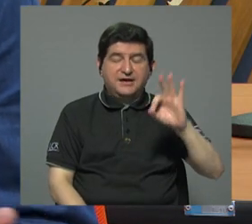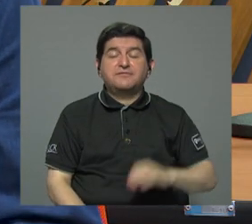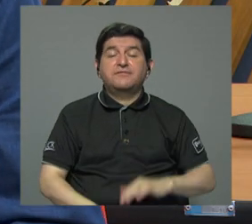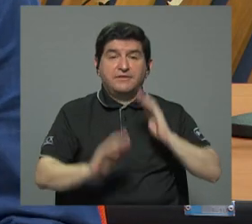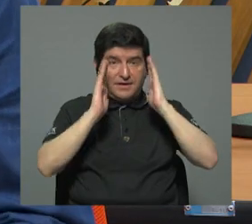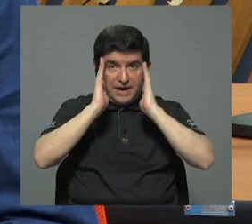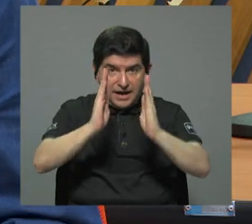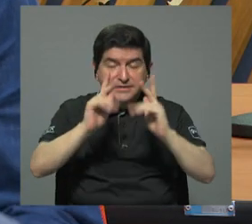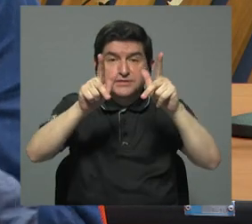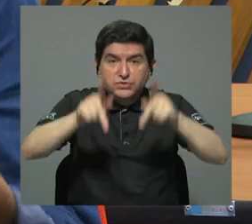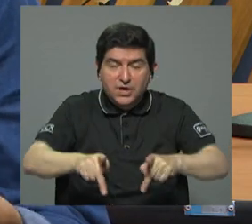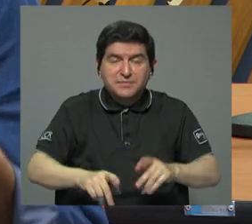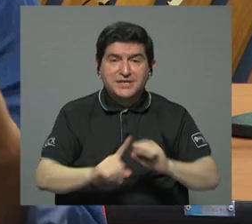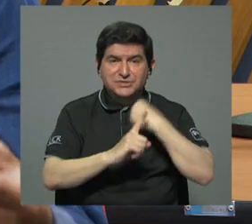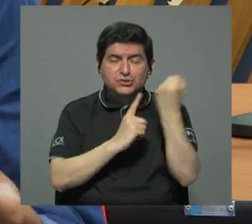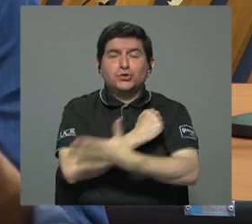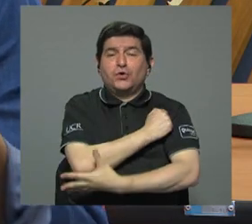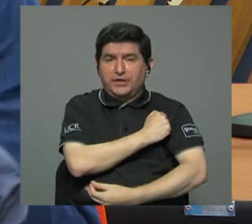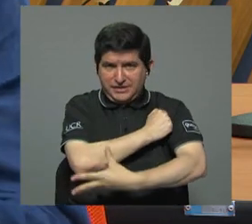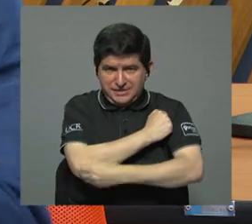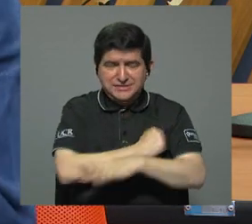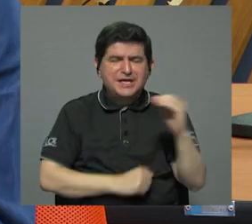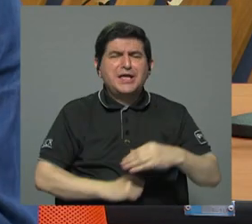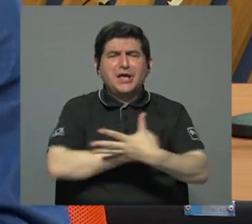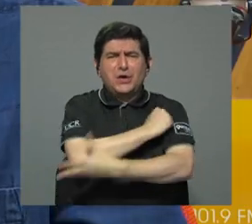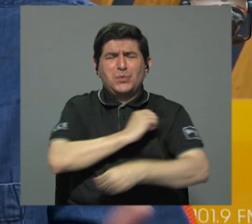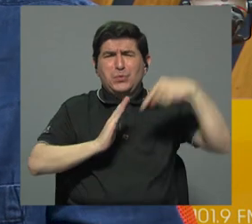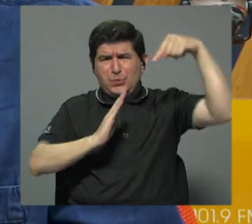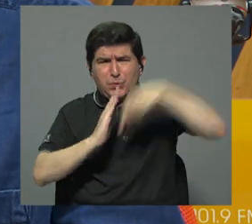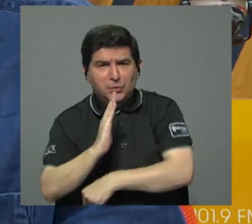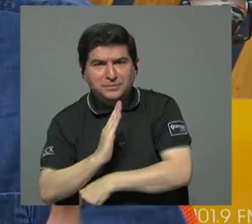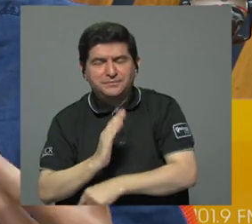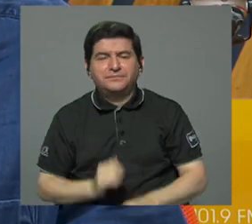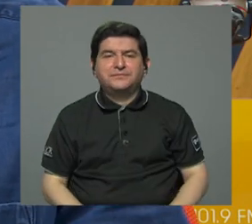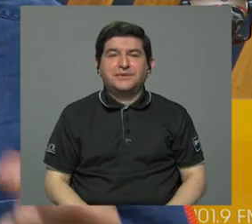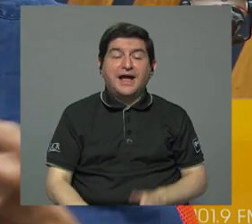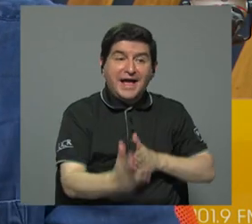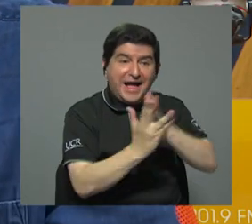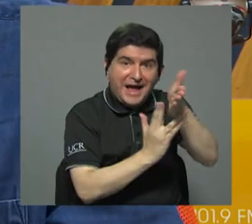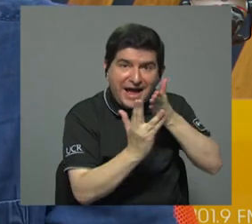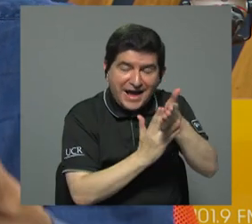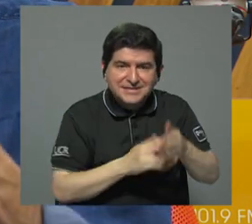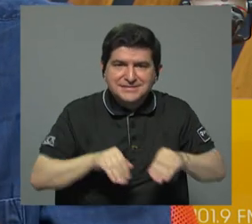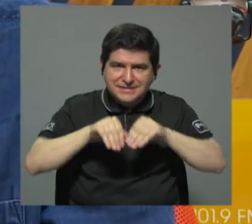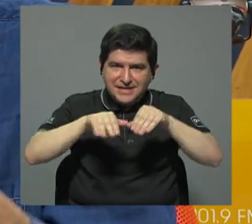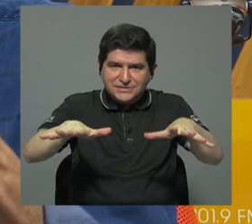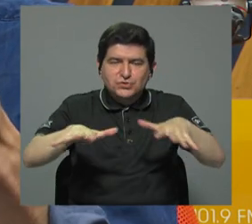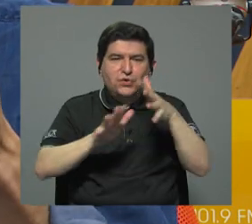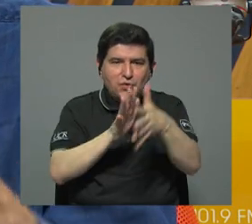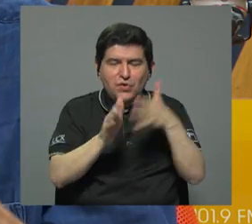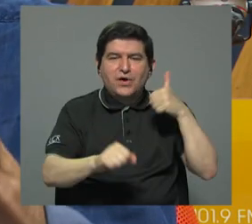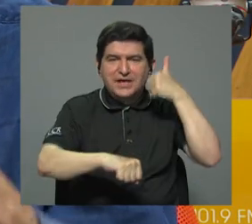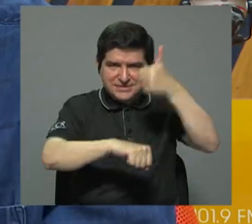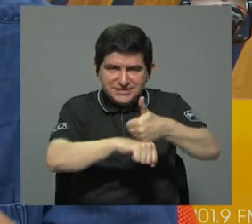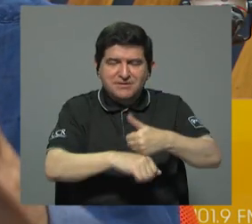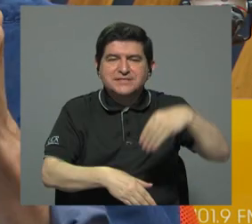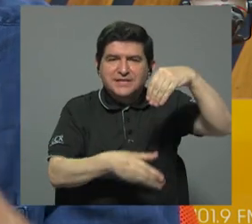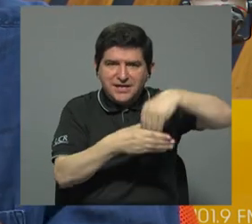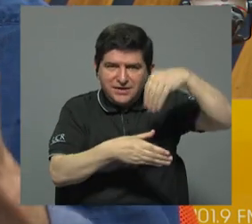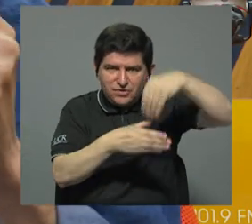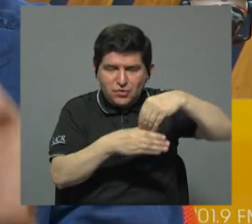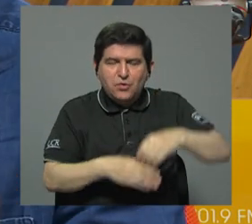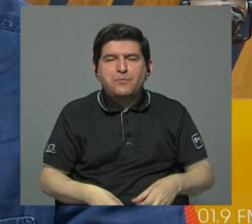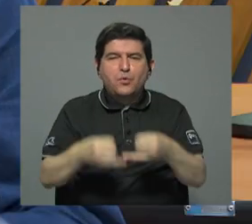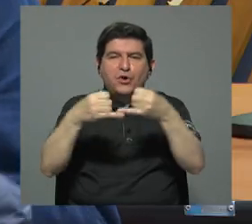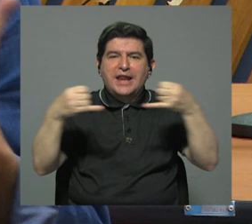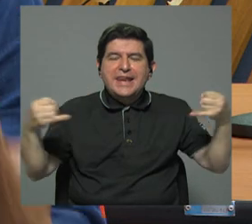definición a personas en condiciones de pobreza y pobreza extrema. Por eso, el acceso a la red es determinado con la estimación de ingresos por línea